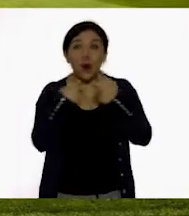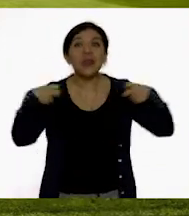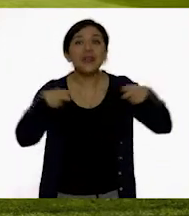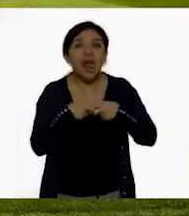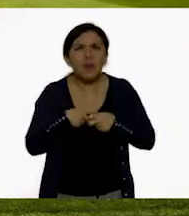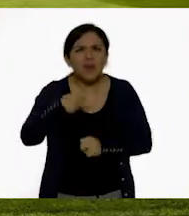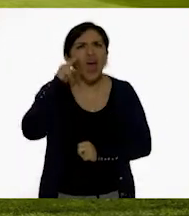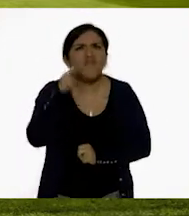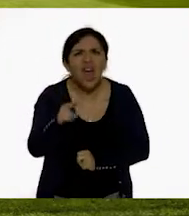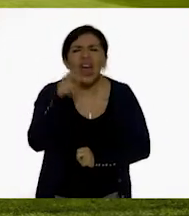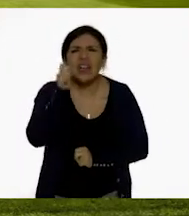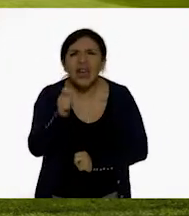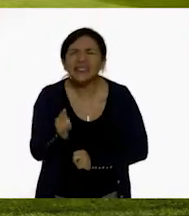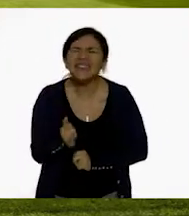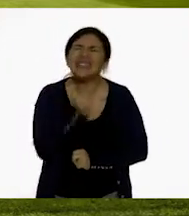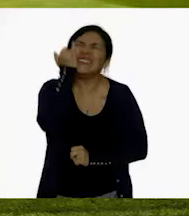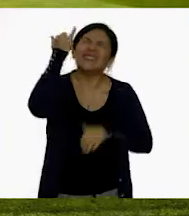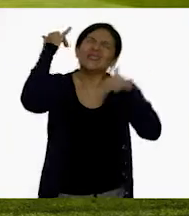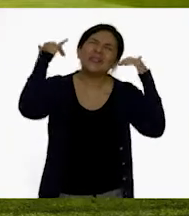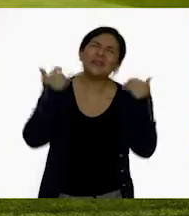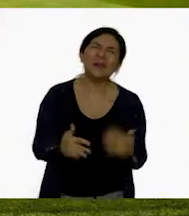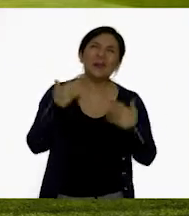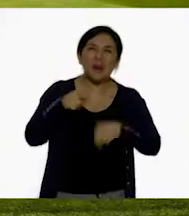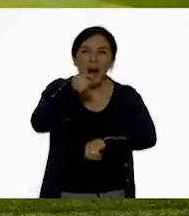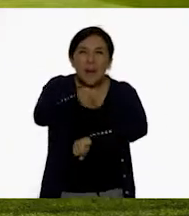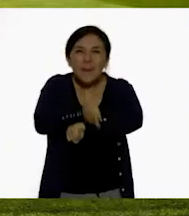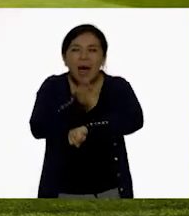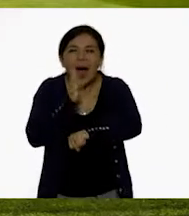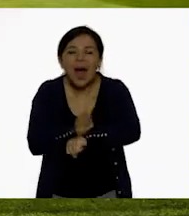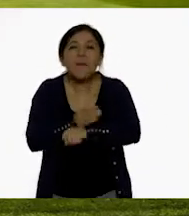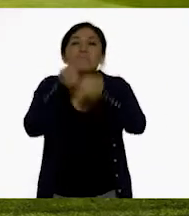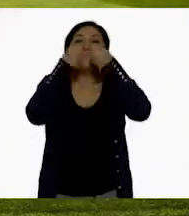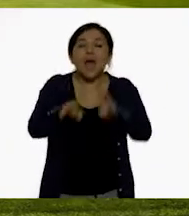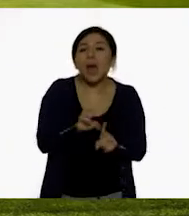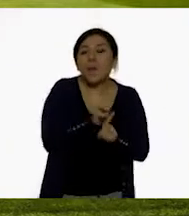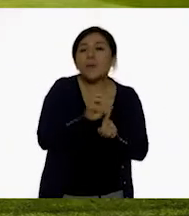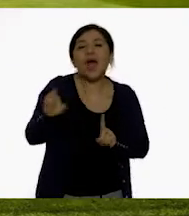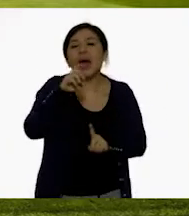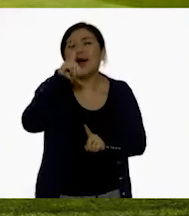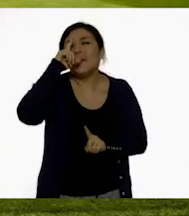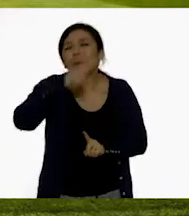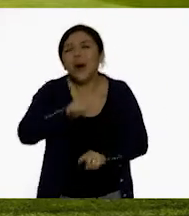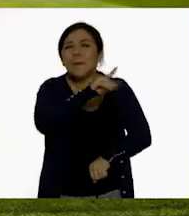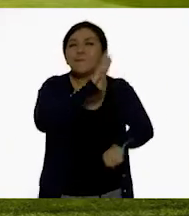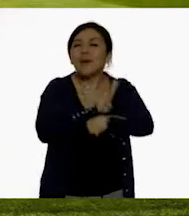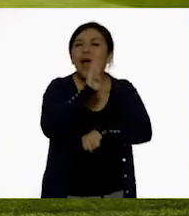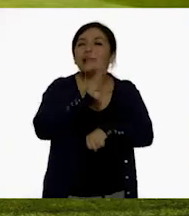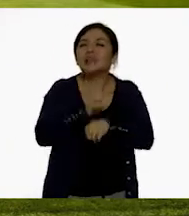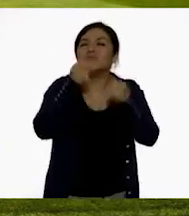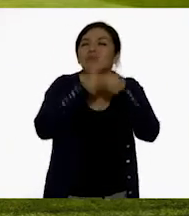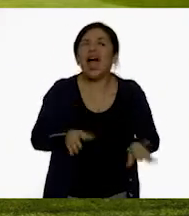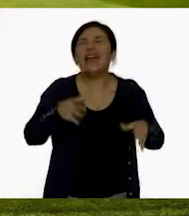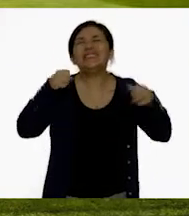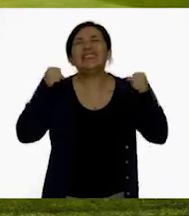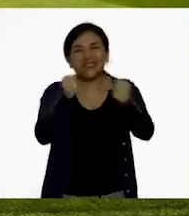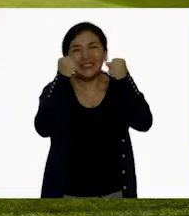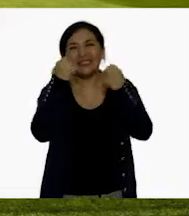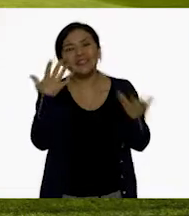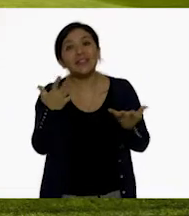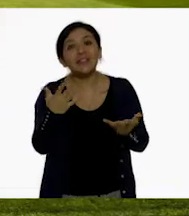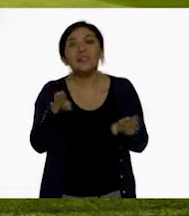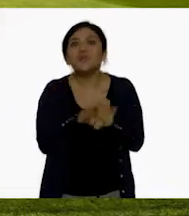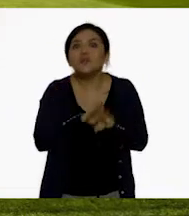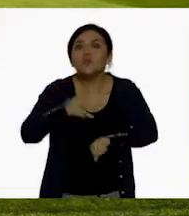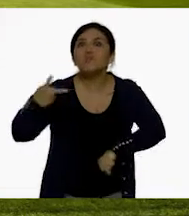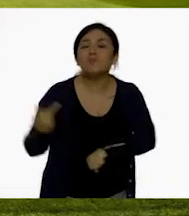qué vemos? ¡Un error fatal en la media cancha! ¡Pierden el balón los del equipo de la República del Brasil! ¡No puede ser! ¡Lo